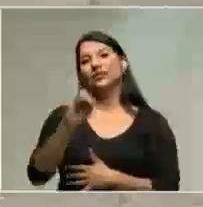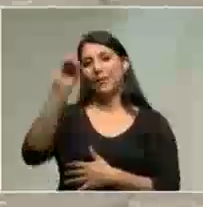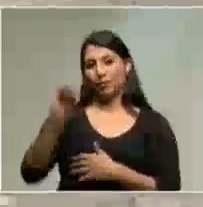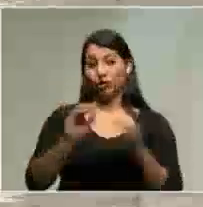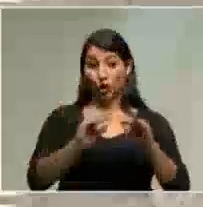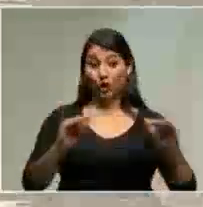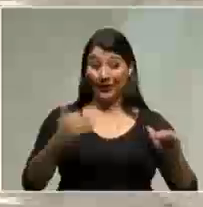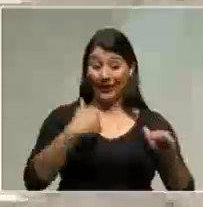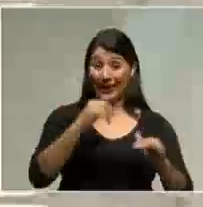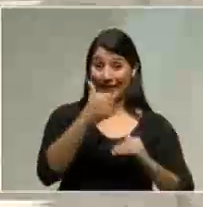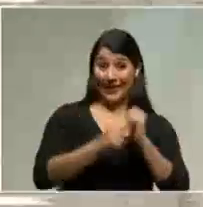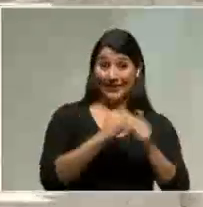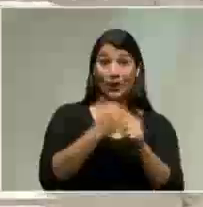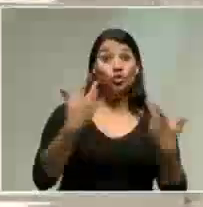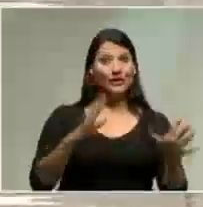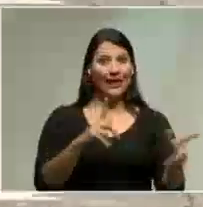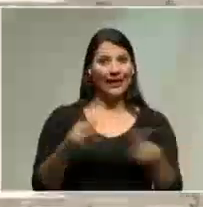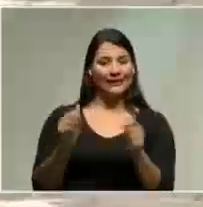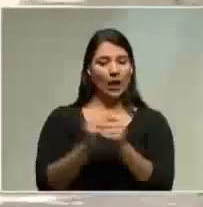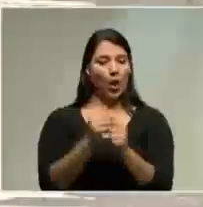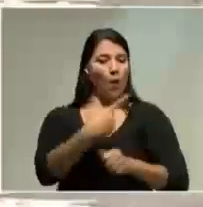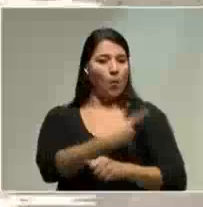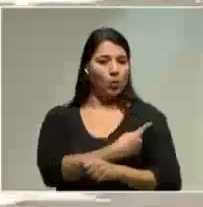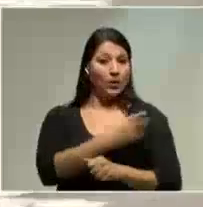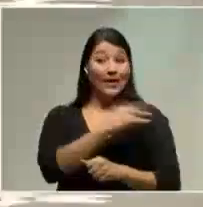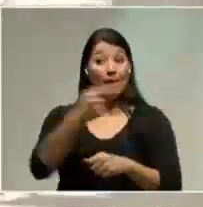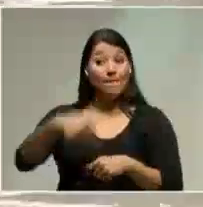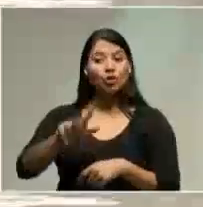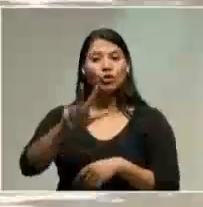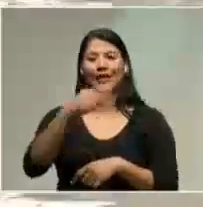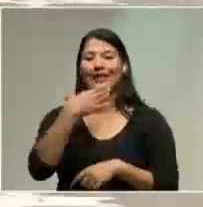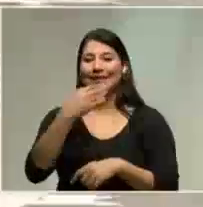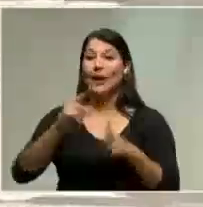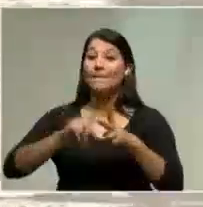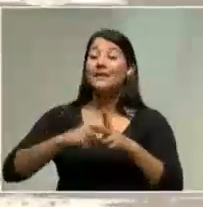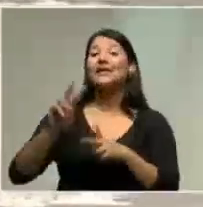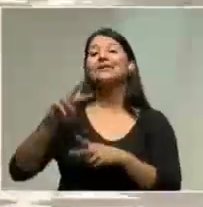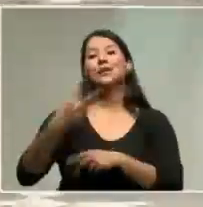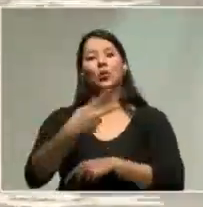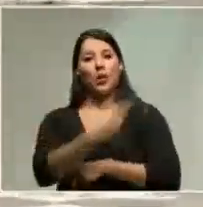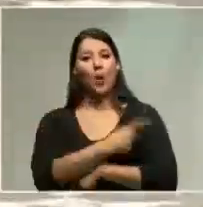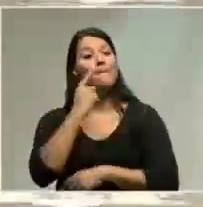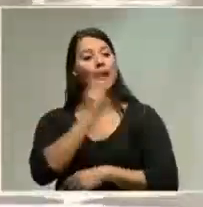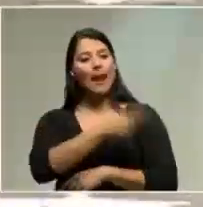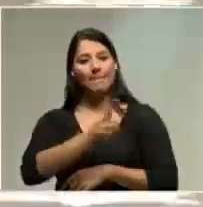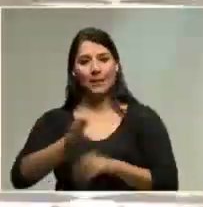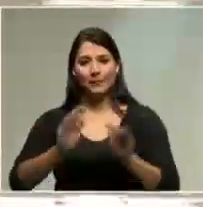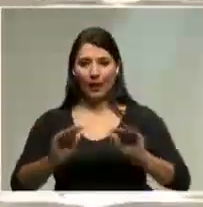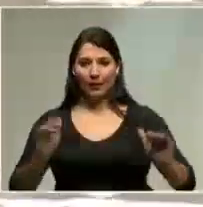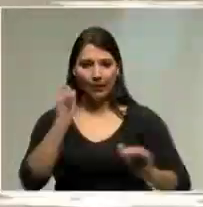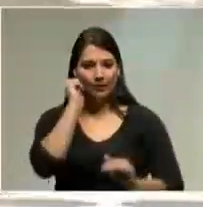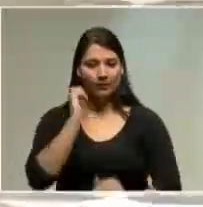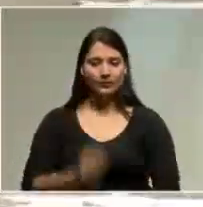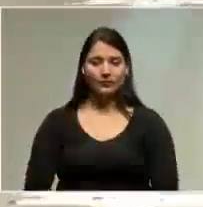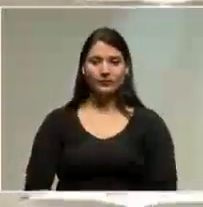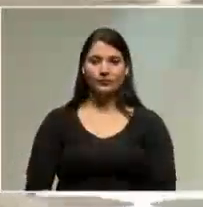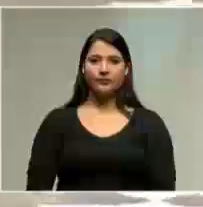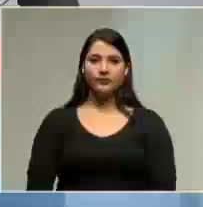años ya están vacunadas y este próximo 3 de diciembre empieza la vacunación de la segunda dosis.